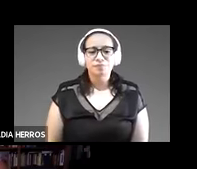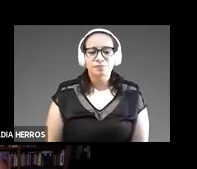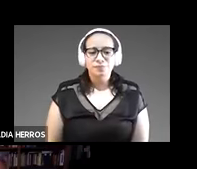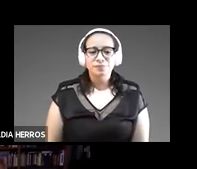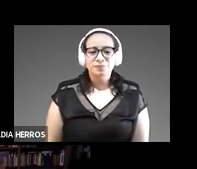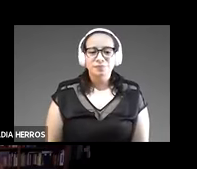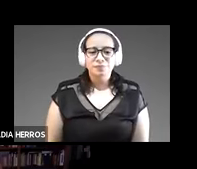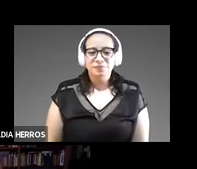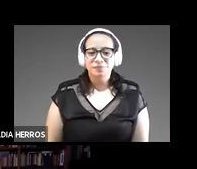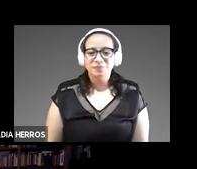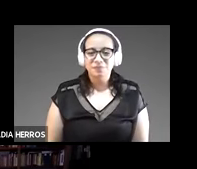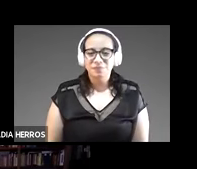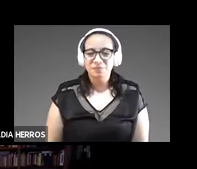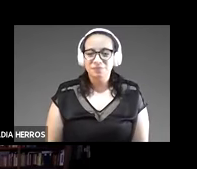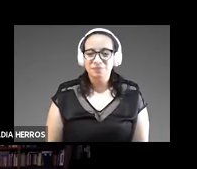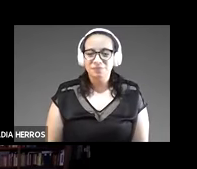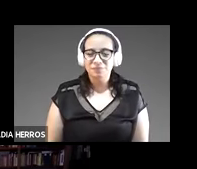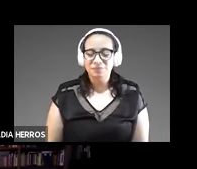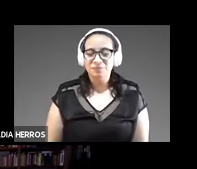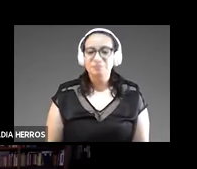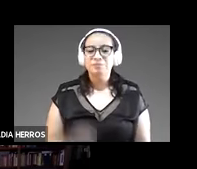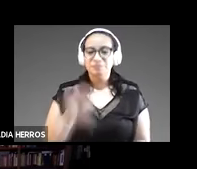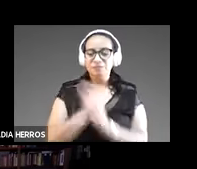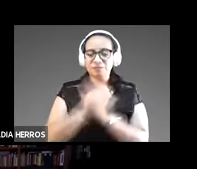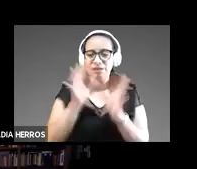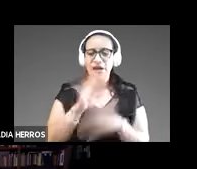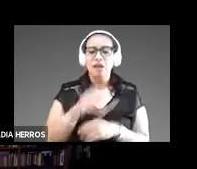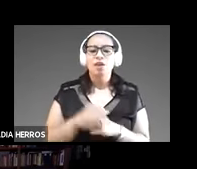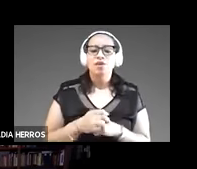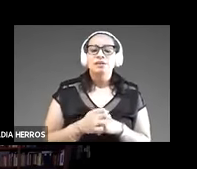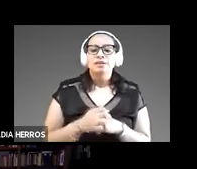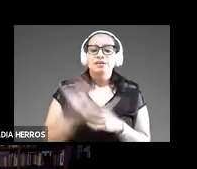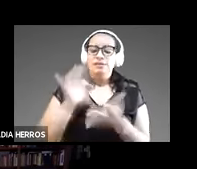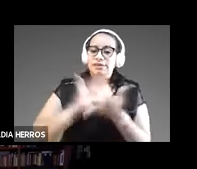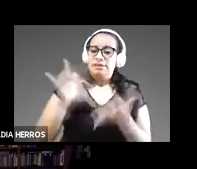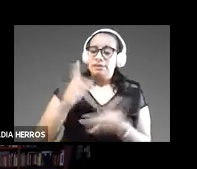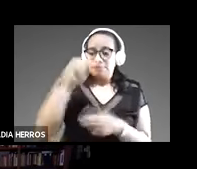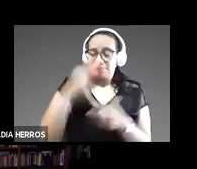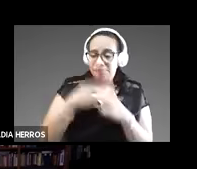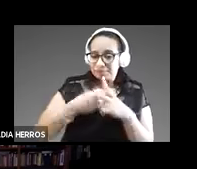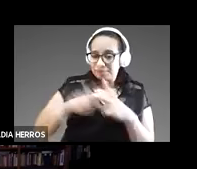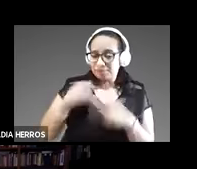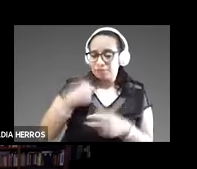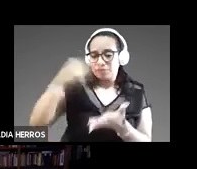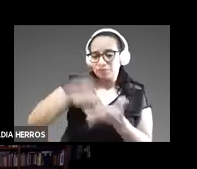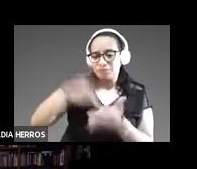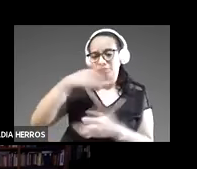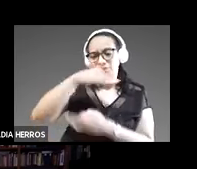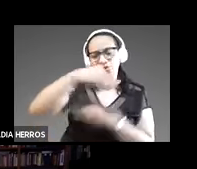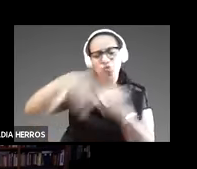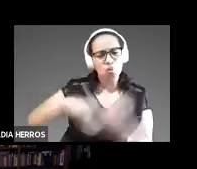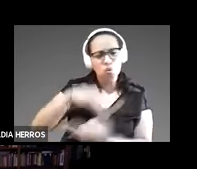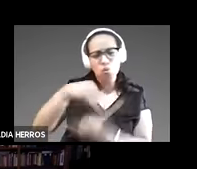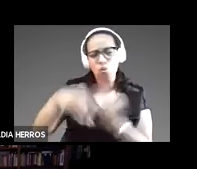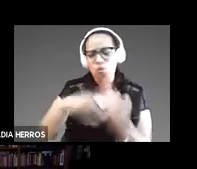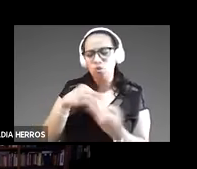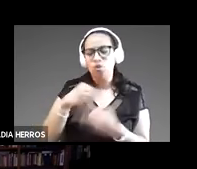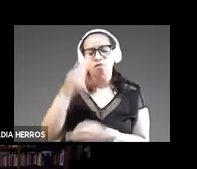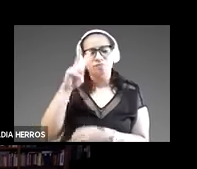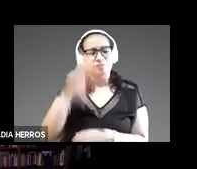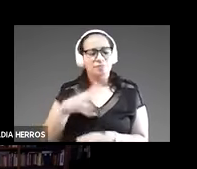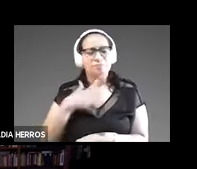Claro, gracias, Vida. Pues para empezar, creo que para todos es un placer estarnos